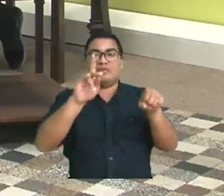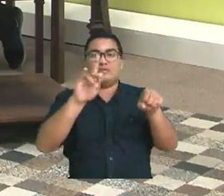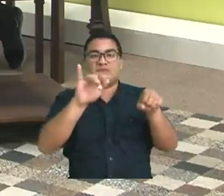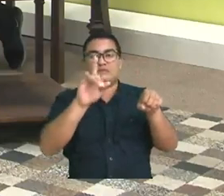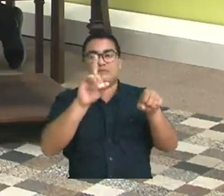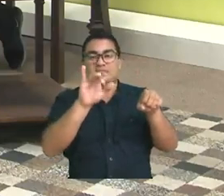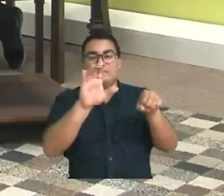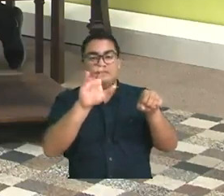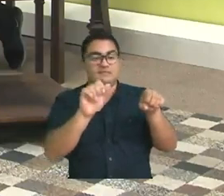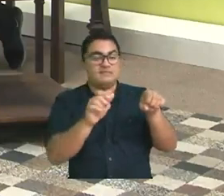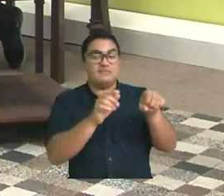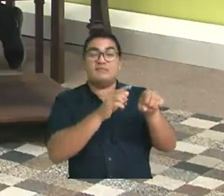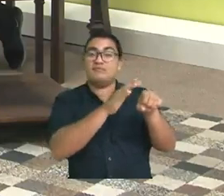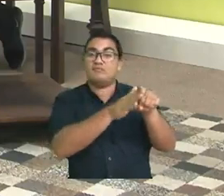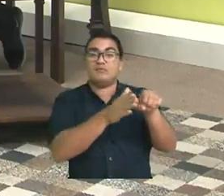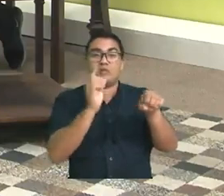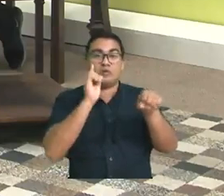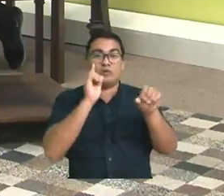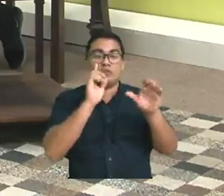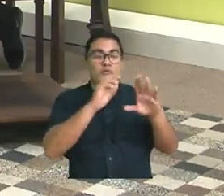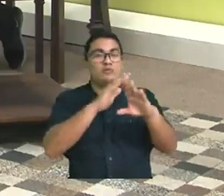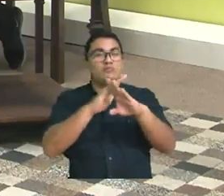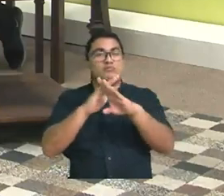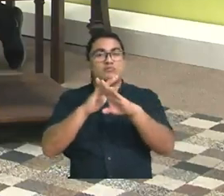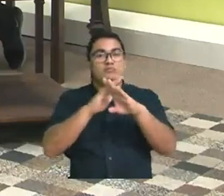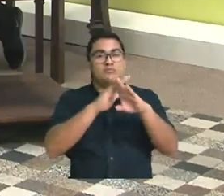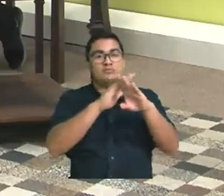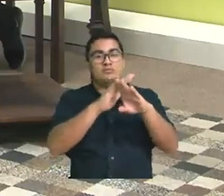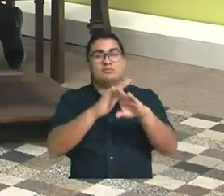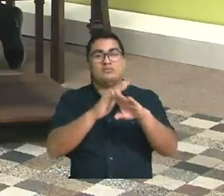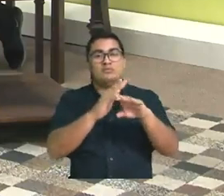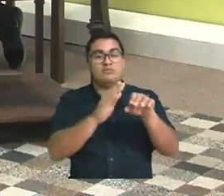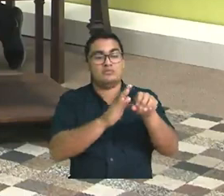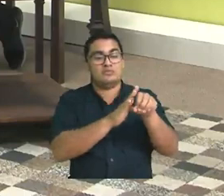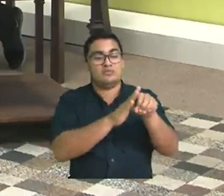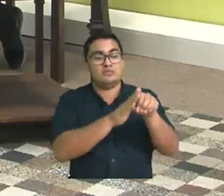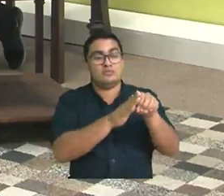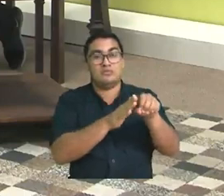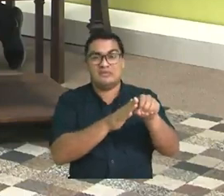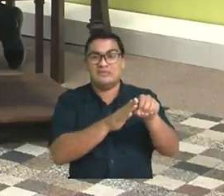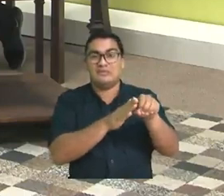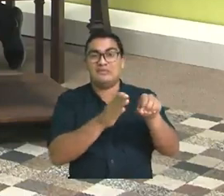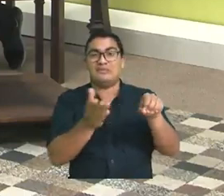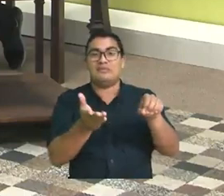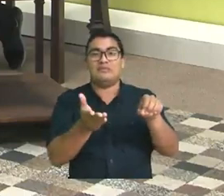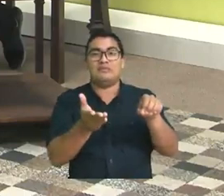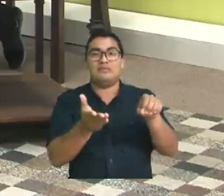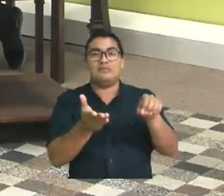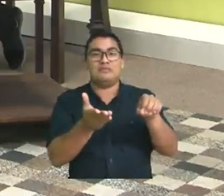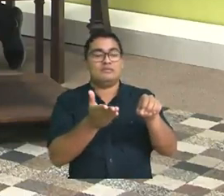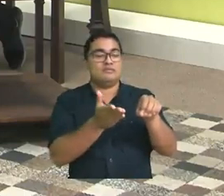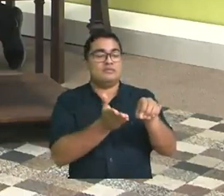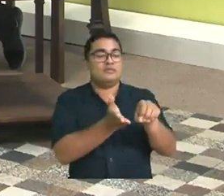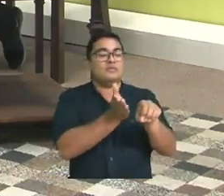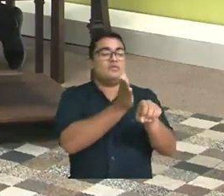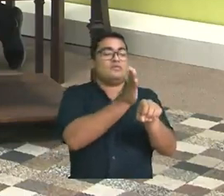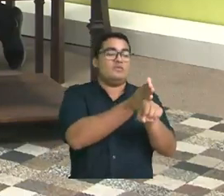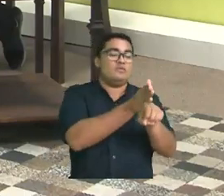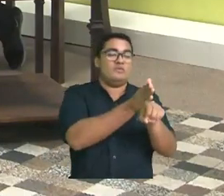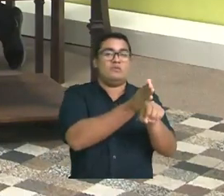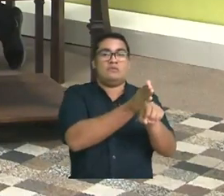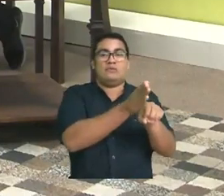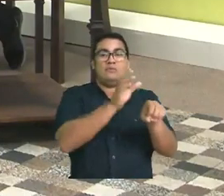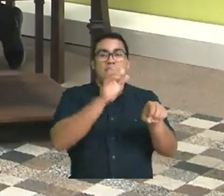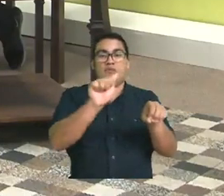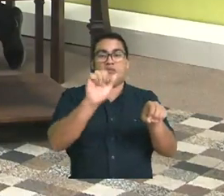que es la que se encarga de proteger la misma lágrima y que no se evapore con facilidad. Luego está la más grande, que es